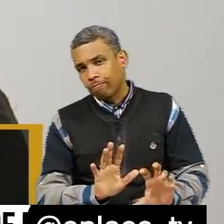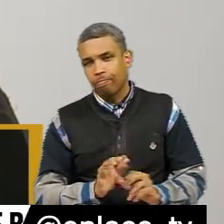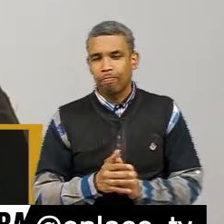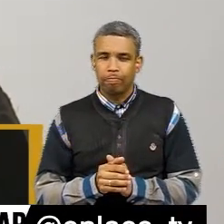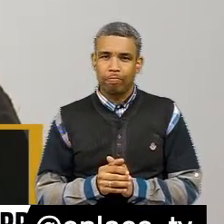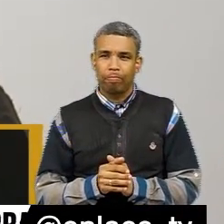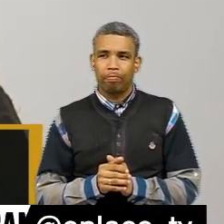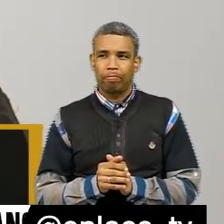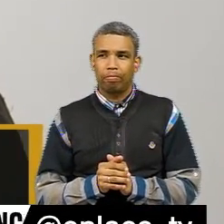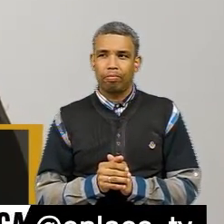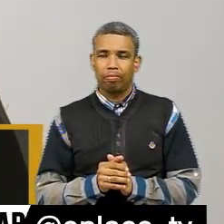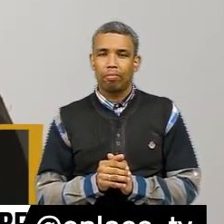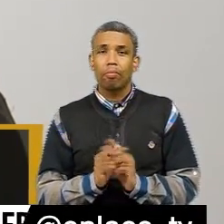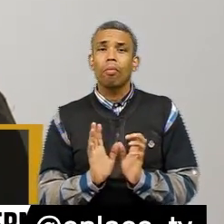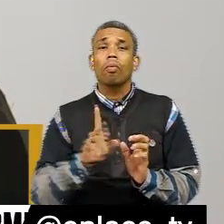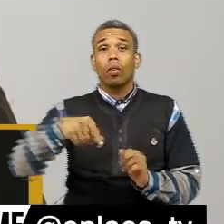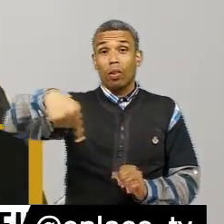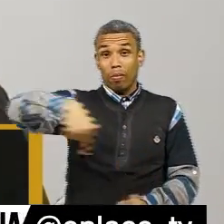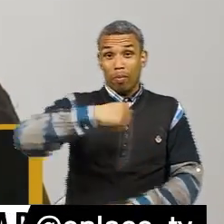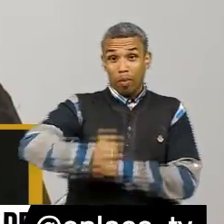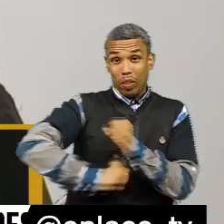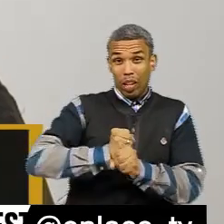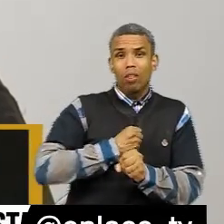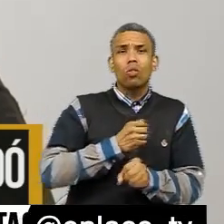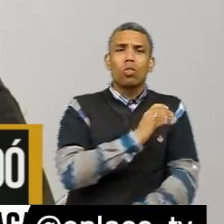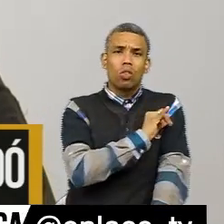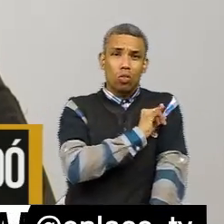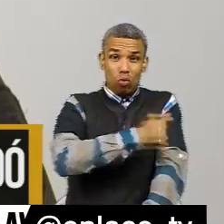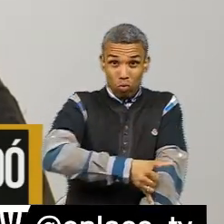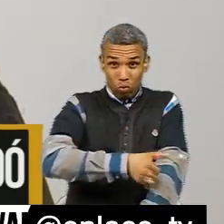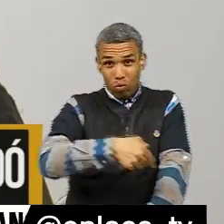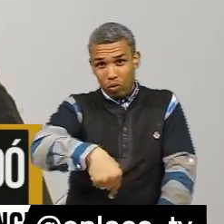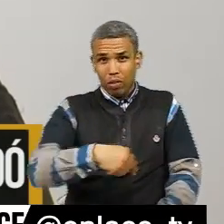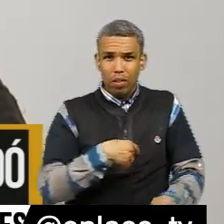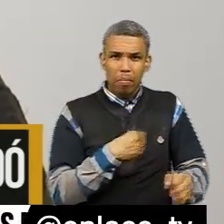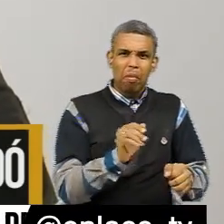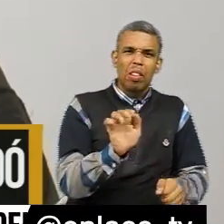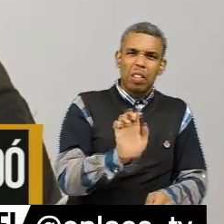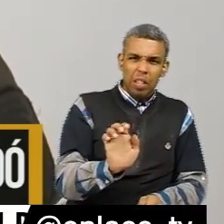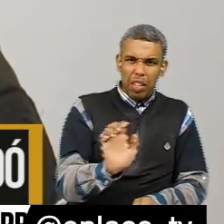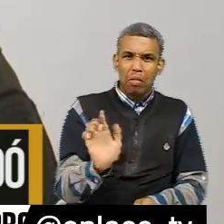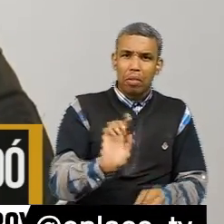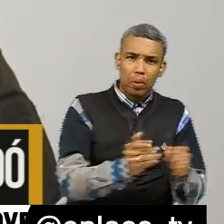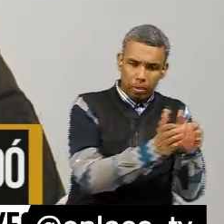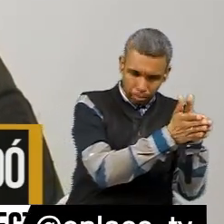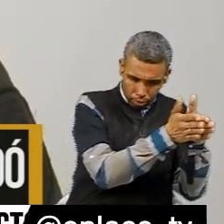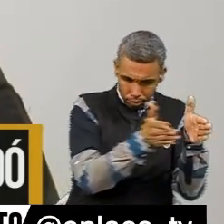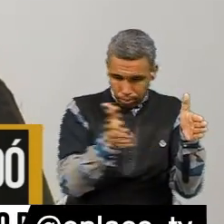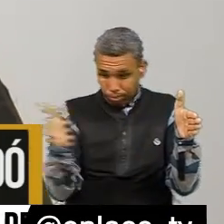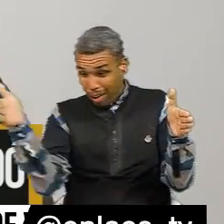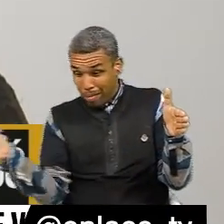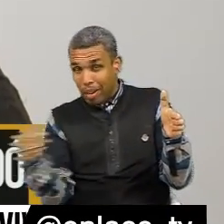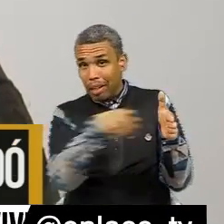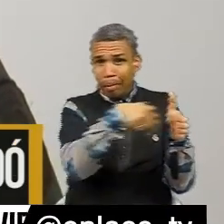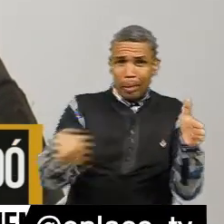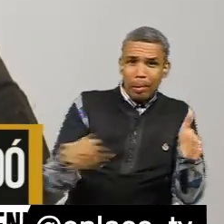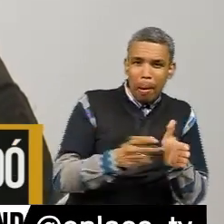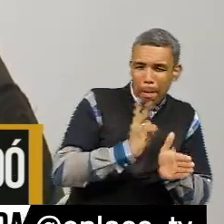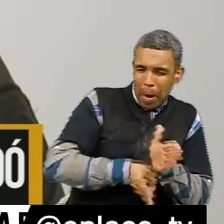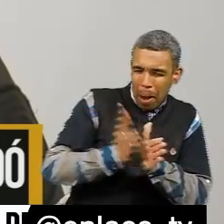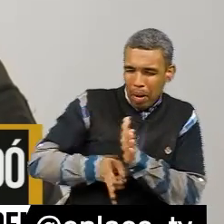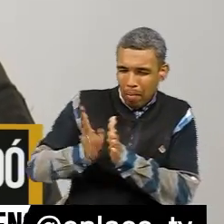lo que va transcurrido el año en Yondó se ha presentado 3 homicidios. En comparación con el año pasado,